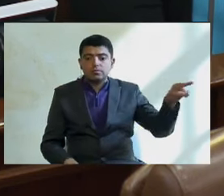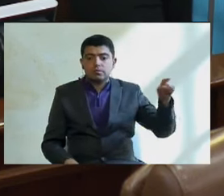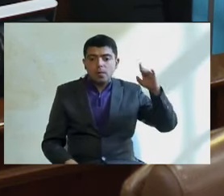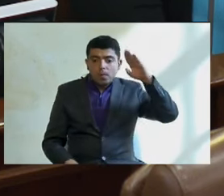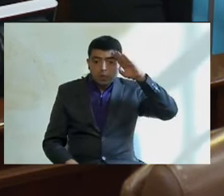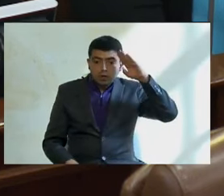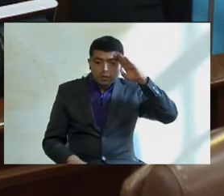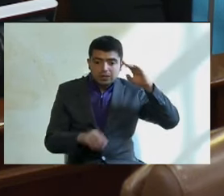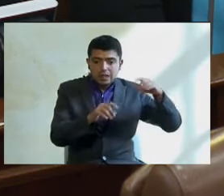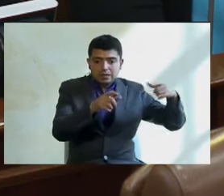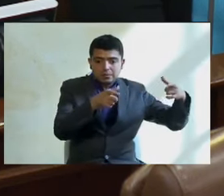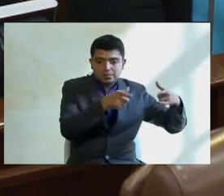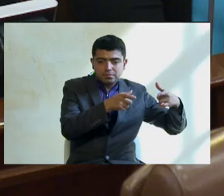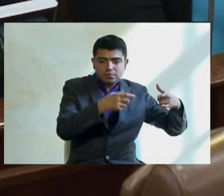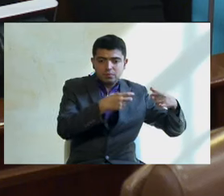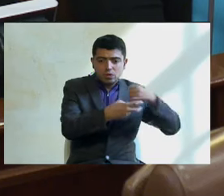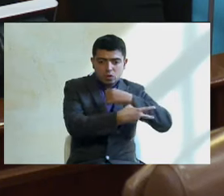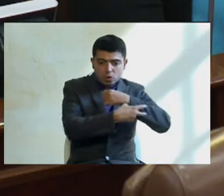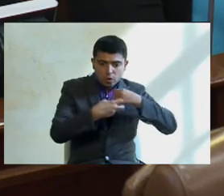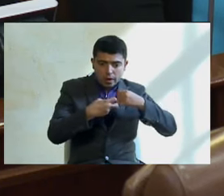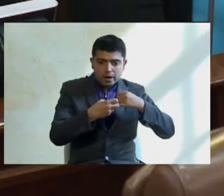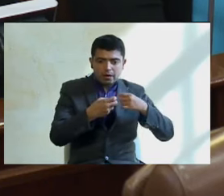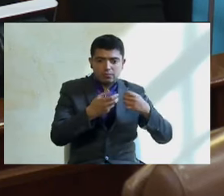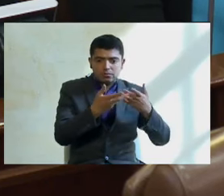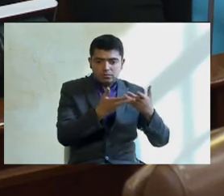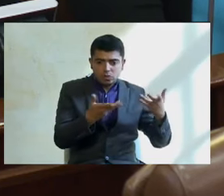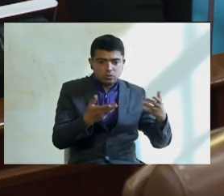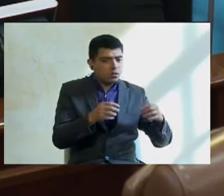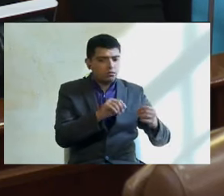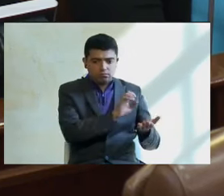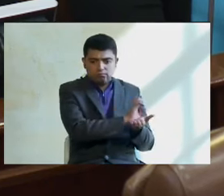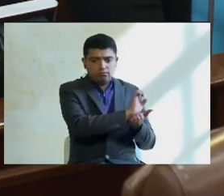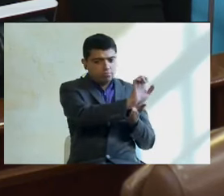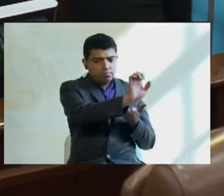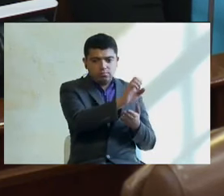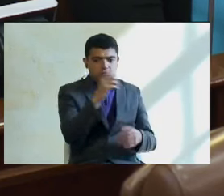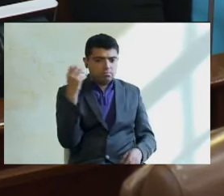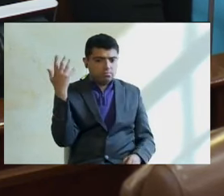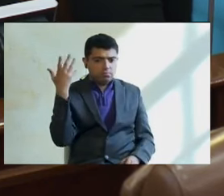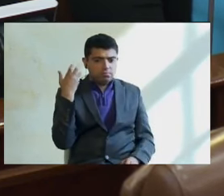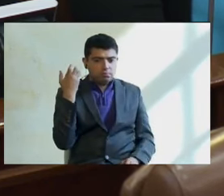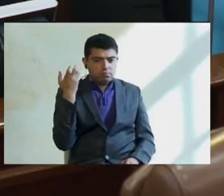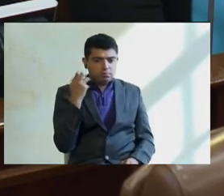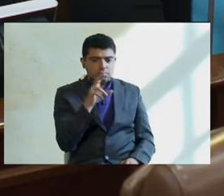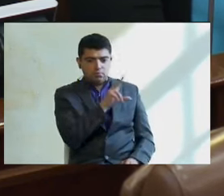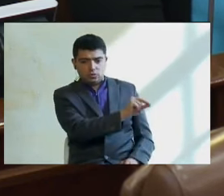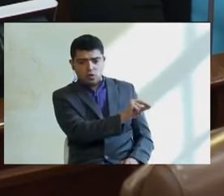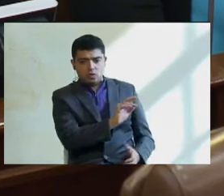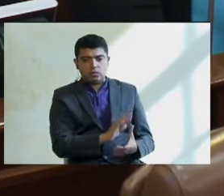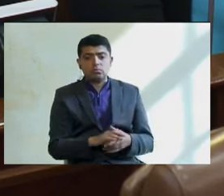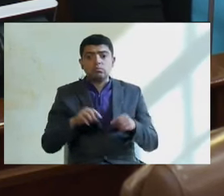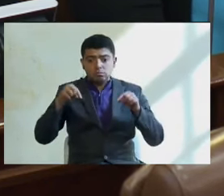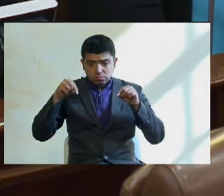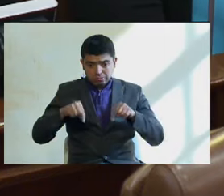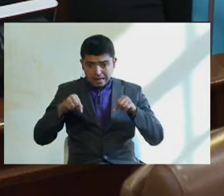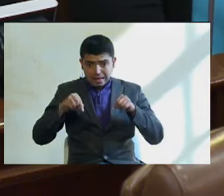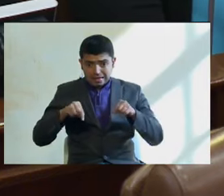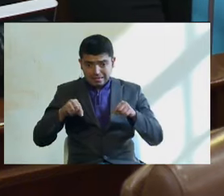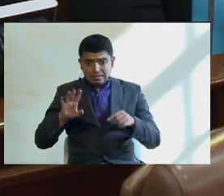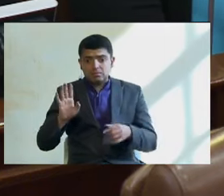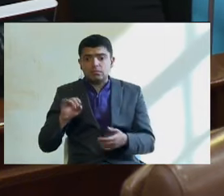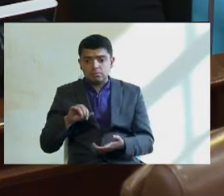corrupta aquí en el congreso hemos aprobado una cantidad de normas frente al tema la corrupción entonces